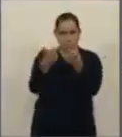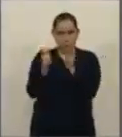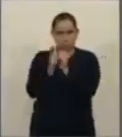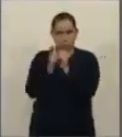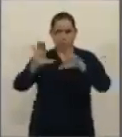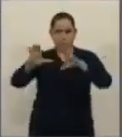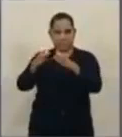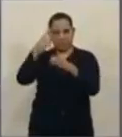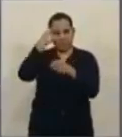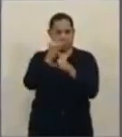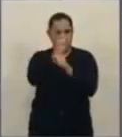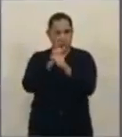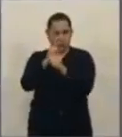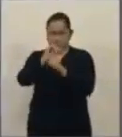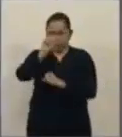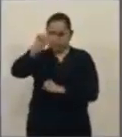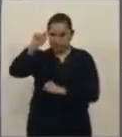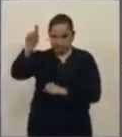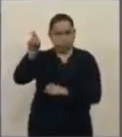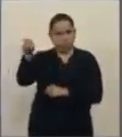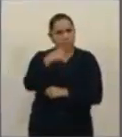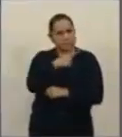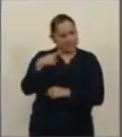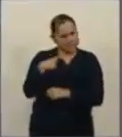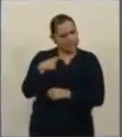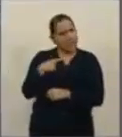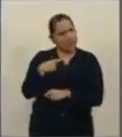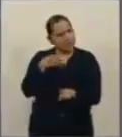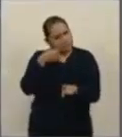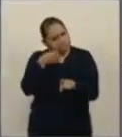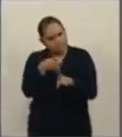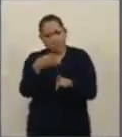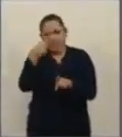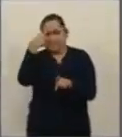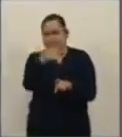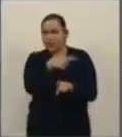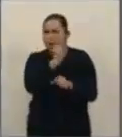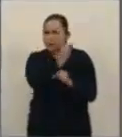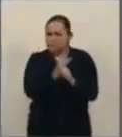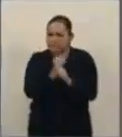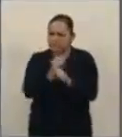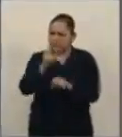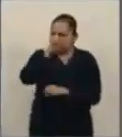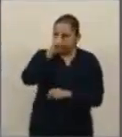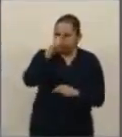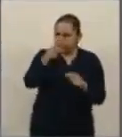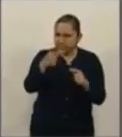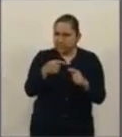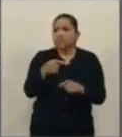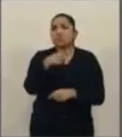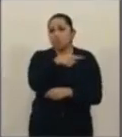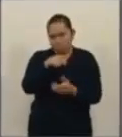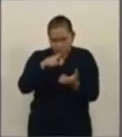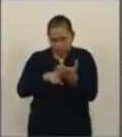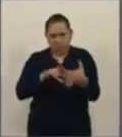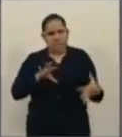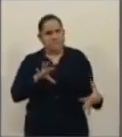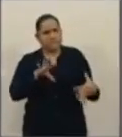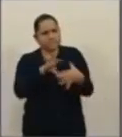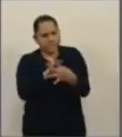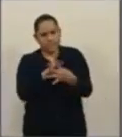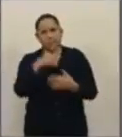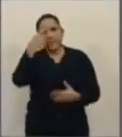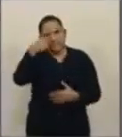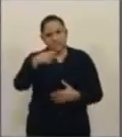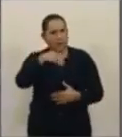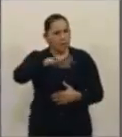investigación en una unidad especializada y el relanzamiento y concentración de la búsqueda de